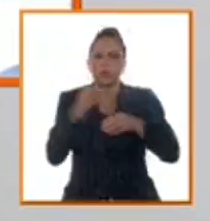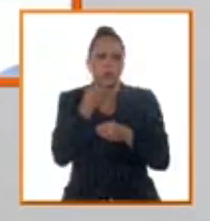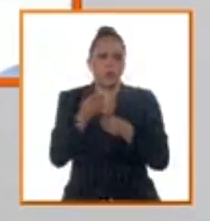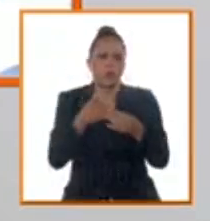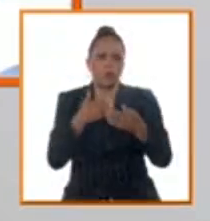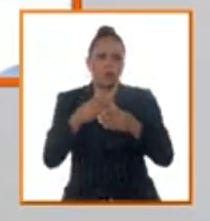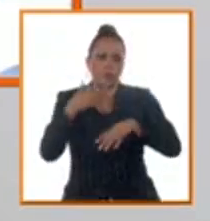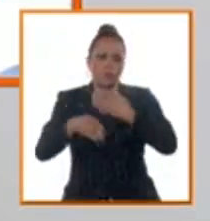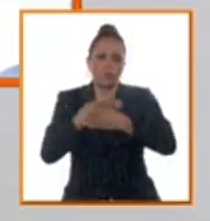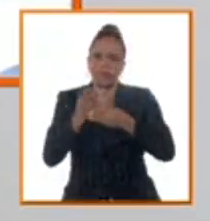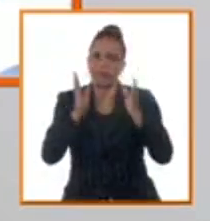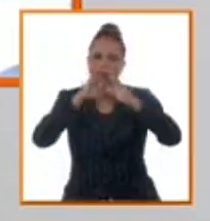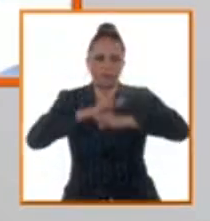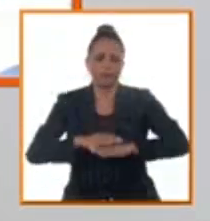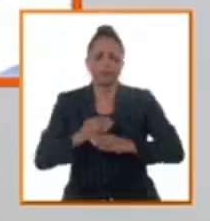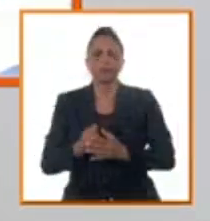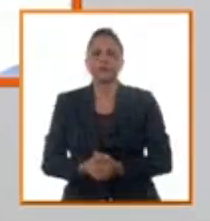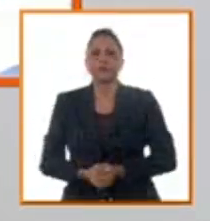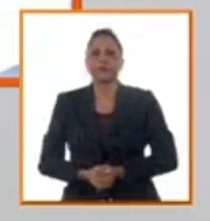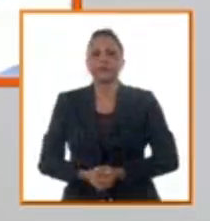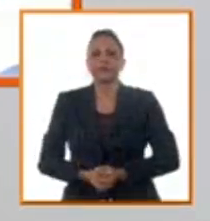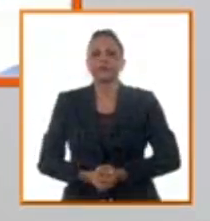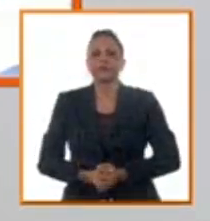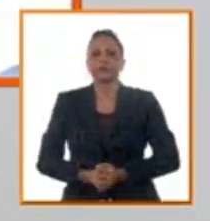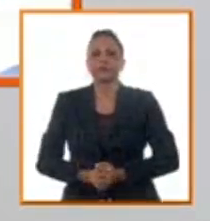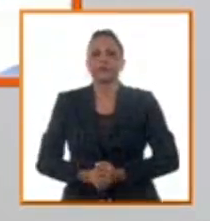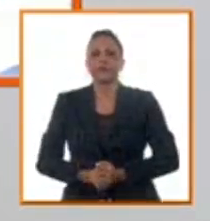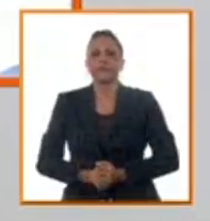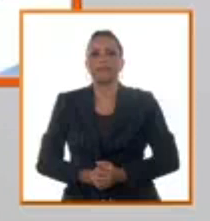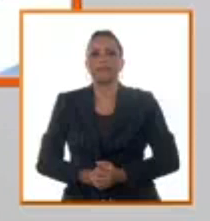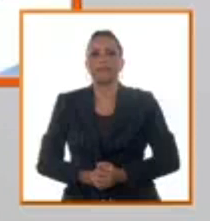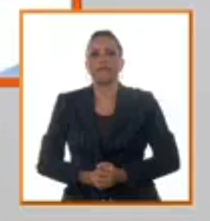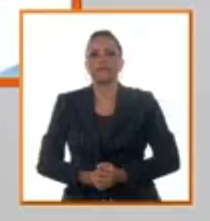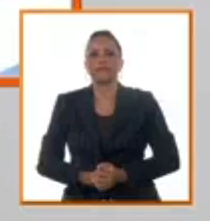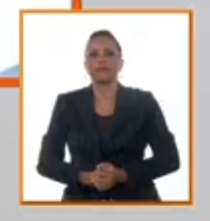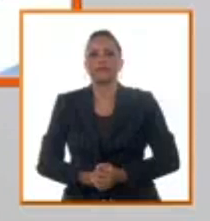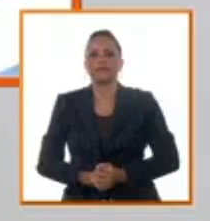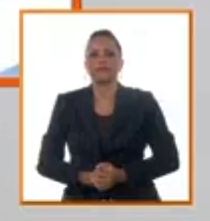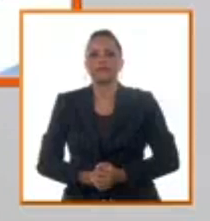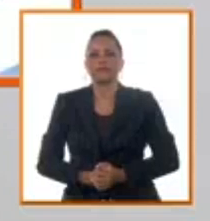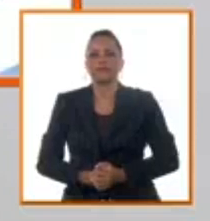tenemos capacidad para seguir asimilando niveles de escurrimiento que evidentemente se van a